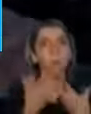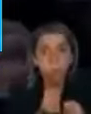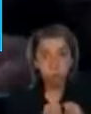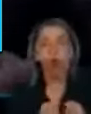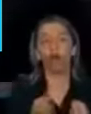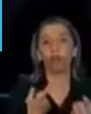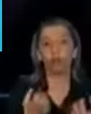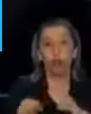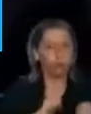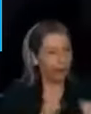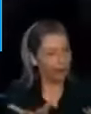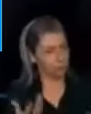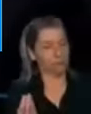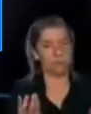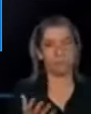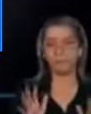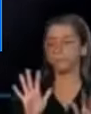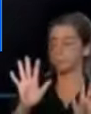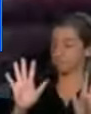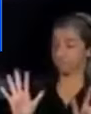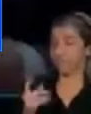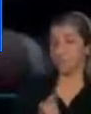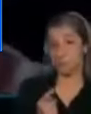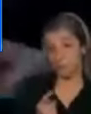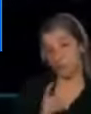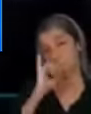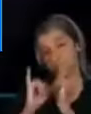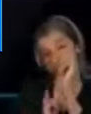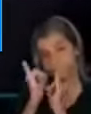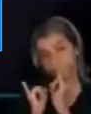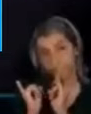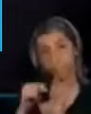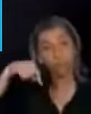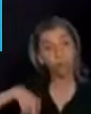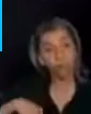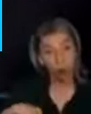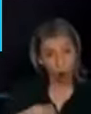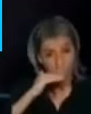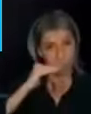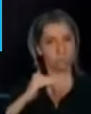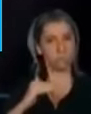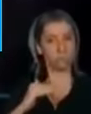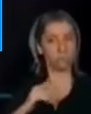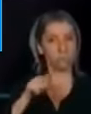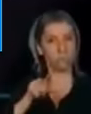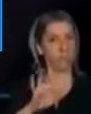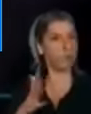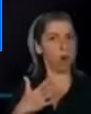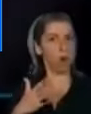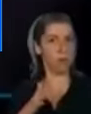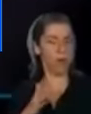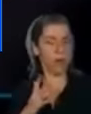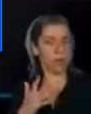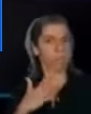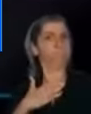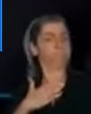resuelve quién queda segundo y quién queda tercero. Claro. Digo, claro. Porque, a ver, mucha gente que votó a Milei,